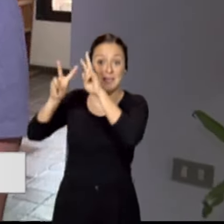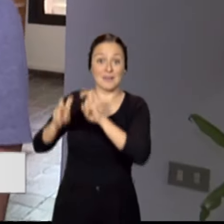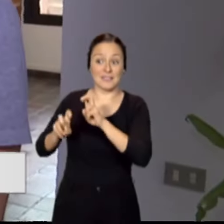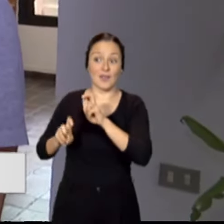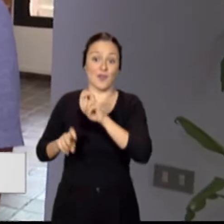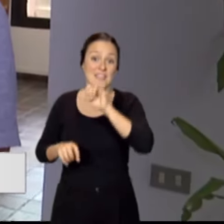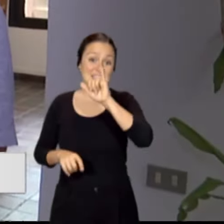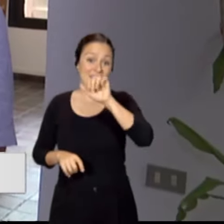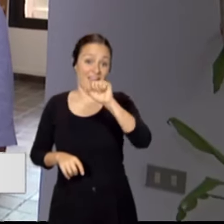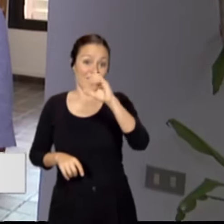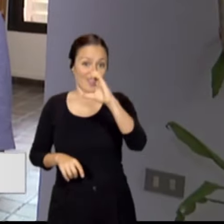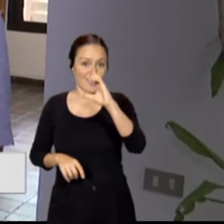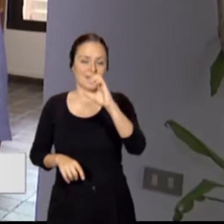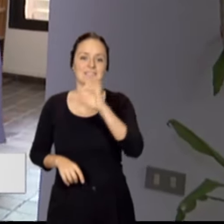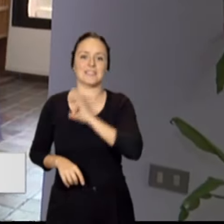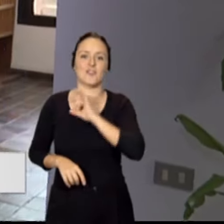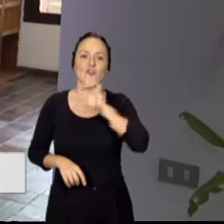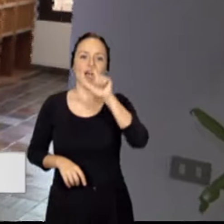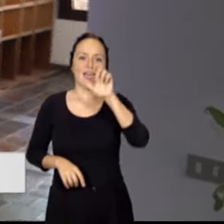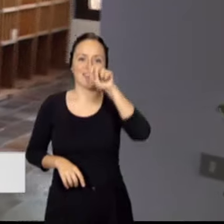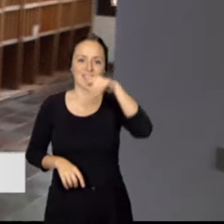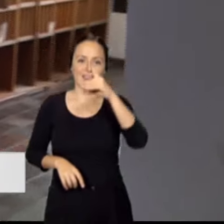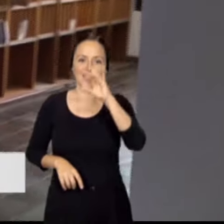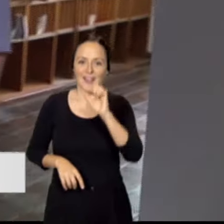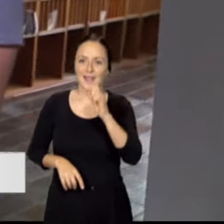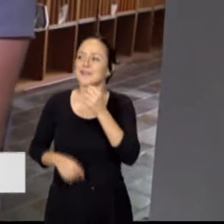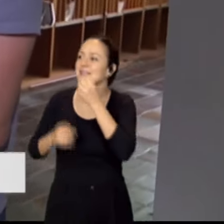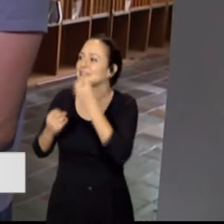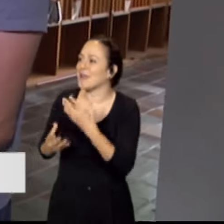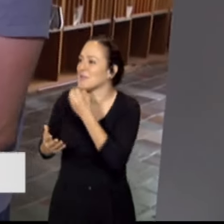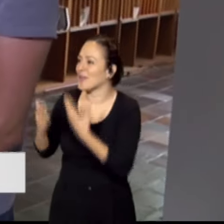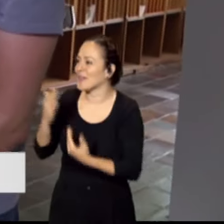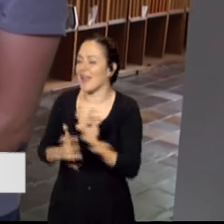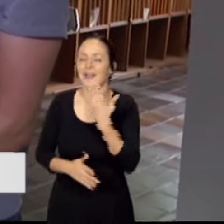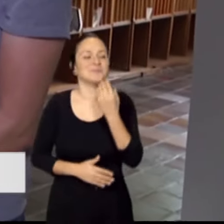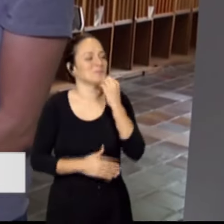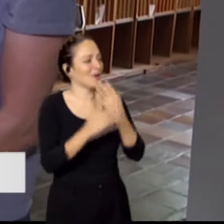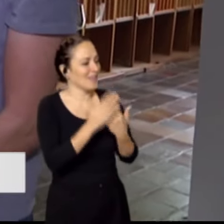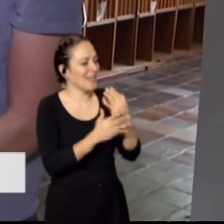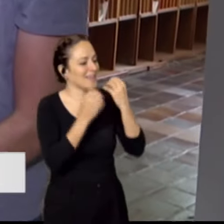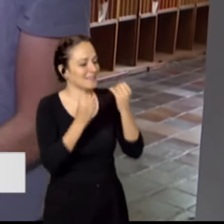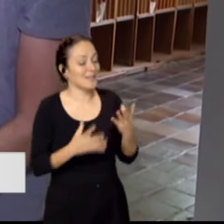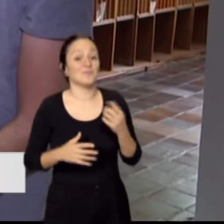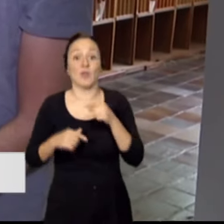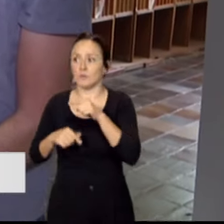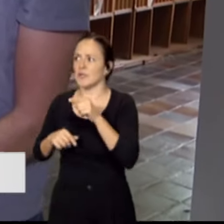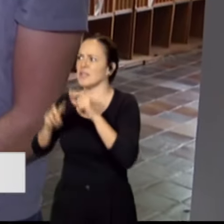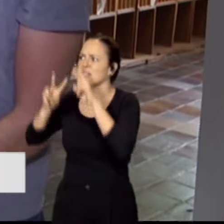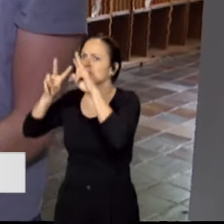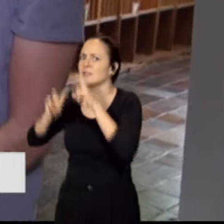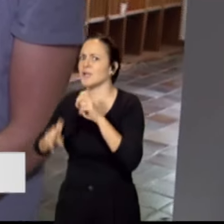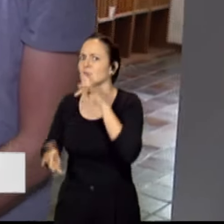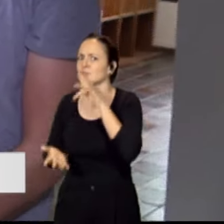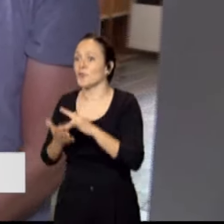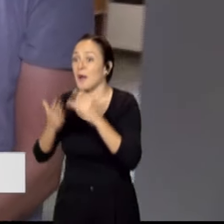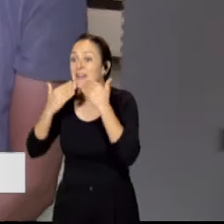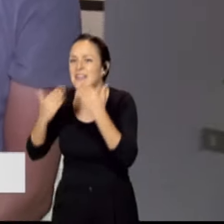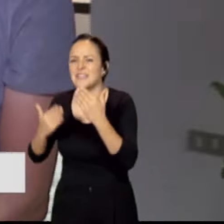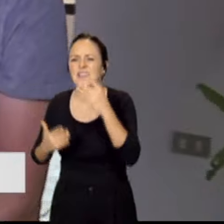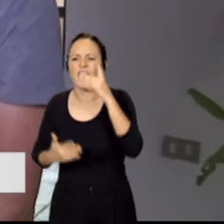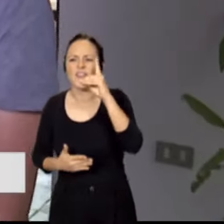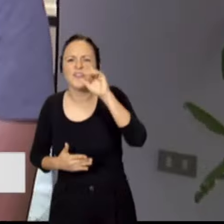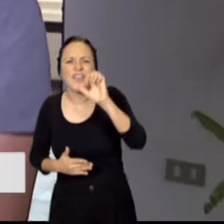IAC Carlos Allende Qué tal Buenos días Buenos días qué tal Muchas gracias Carlos Allende esta investigación ha sido posible gracias al